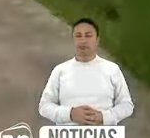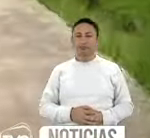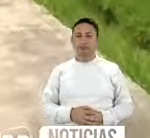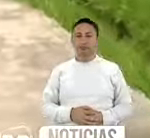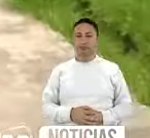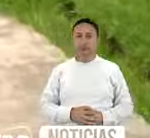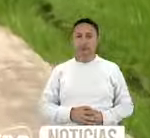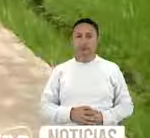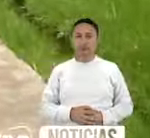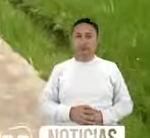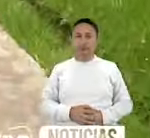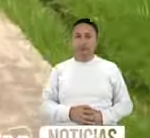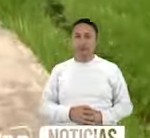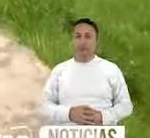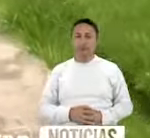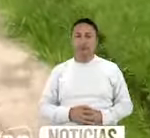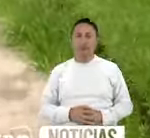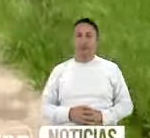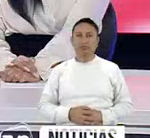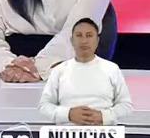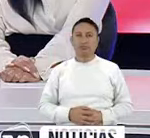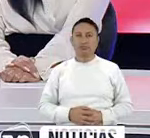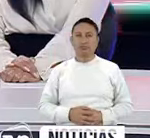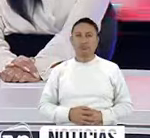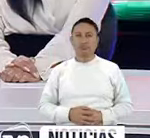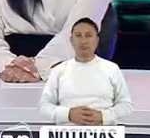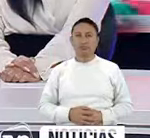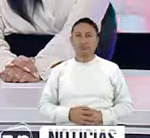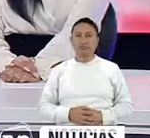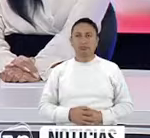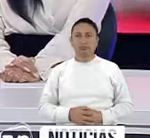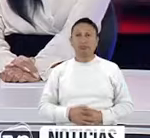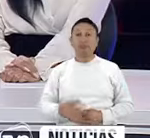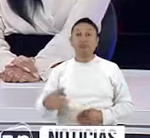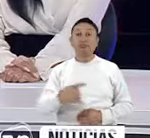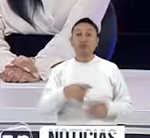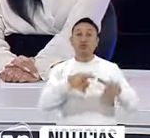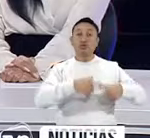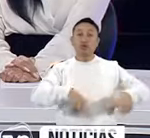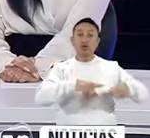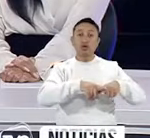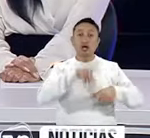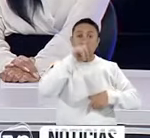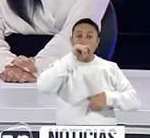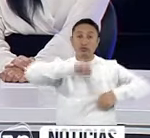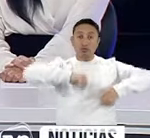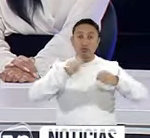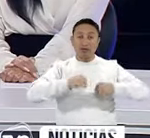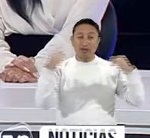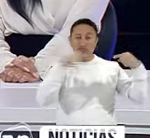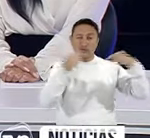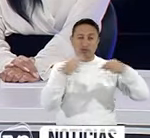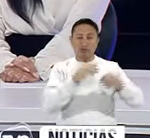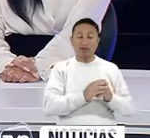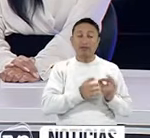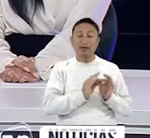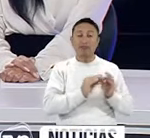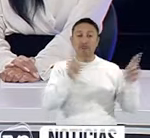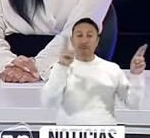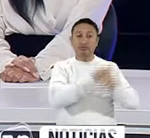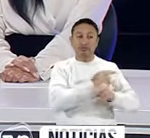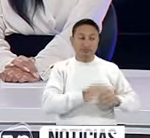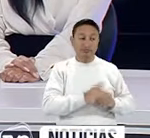Informó Priscila Cadena. Una gallera clandestina fue clausurada en Calderón. El establecimiento no tenía permisos